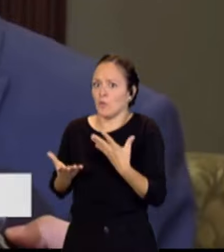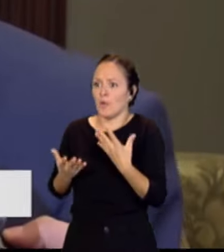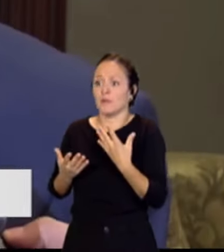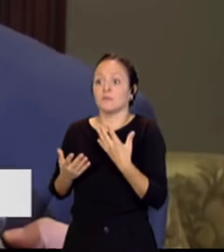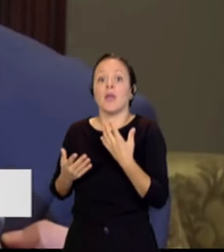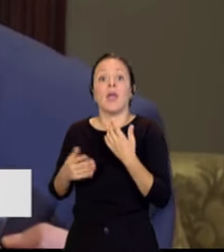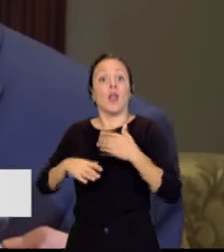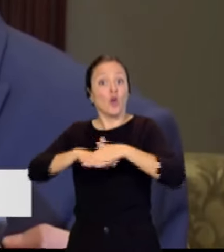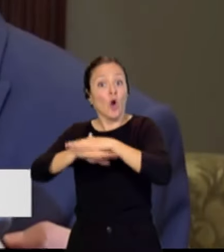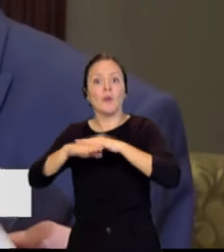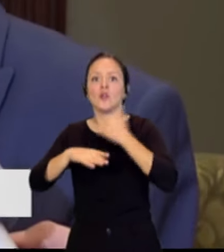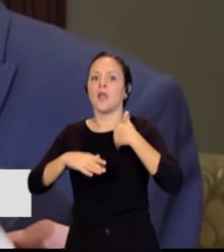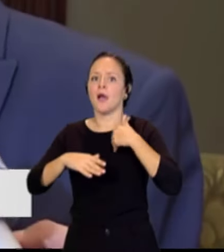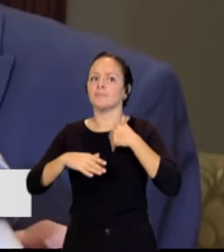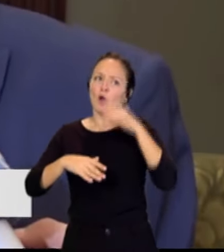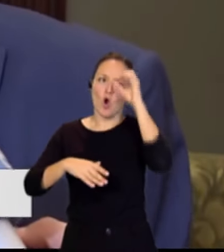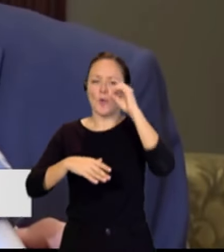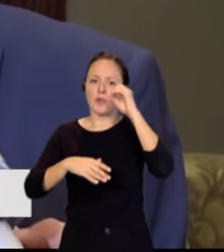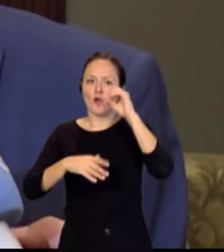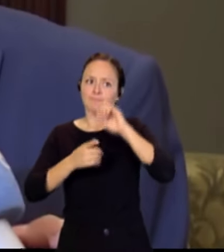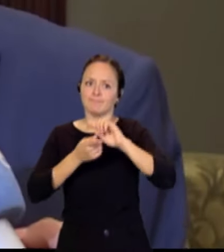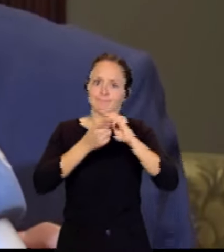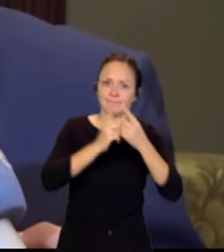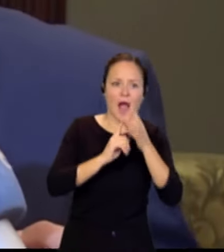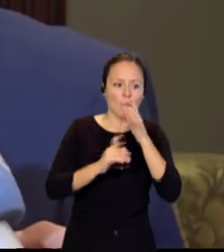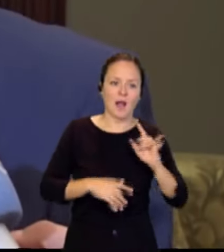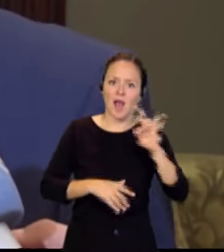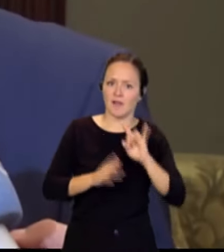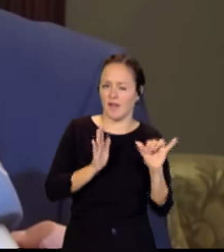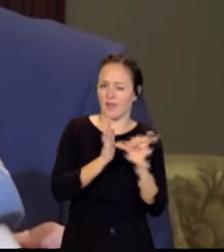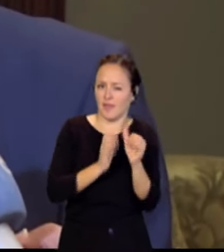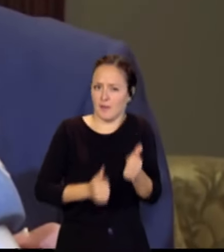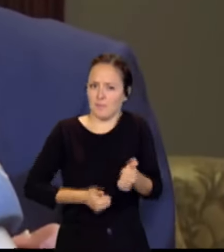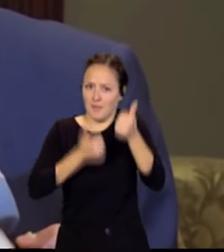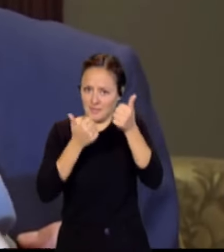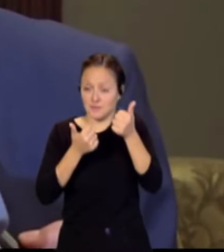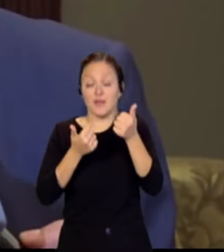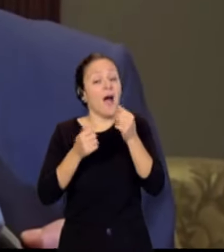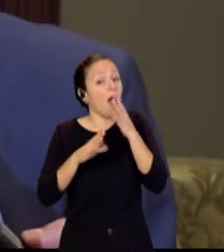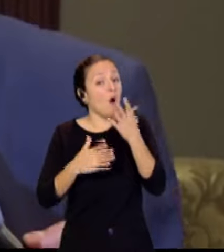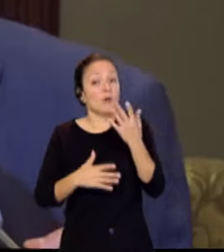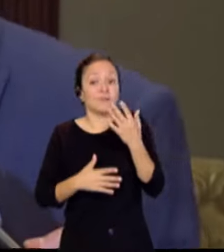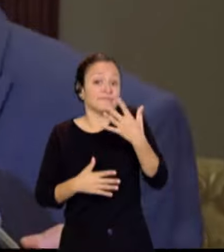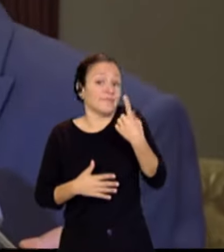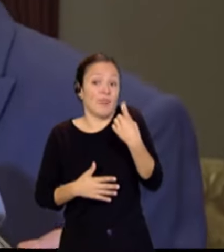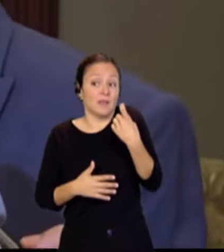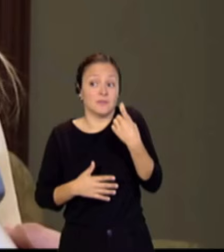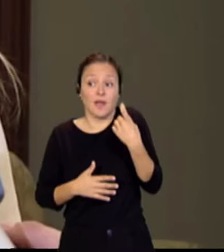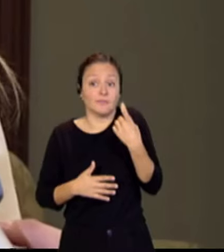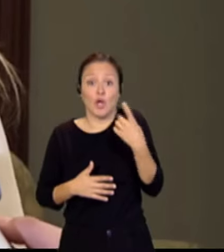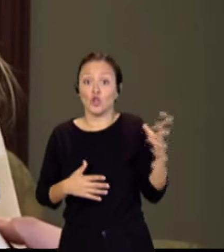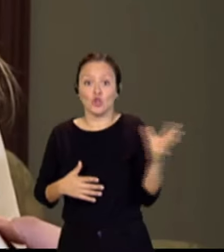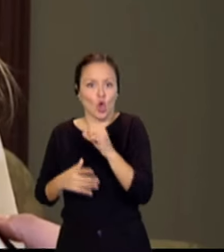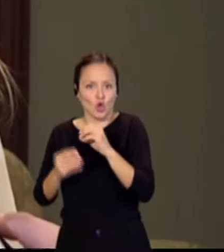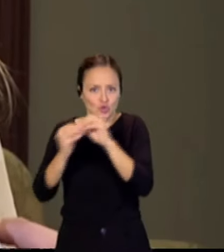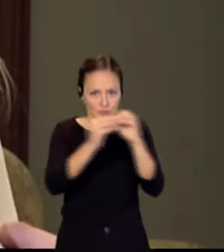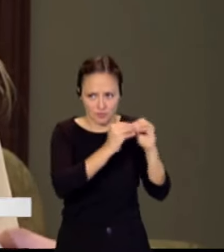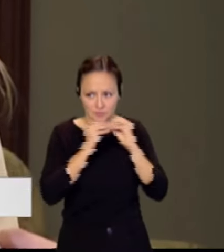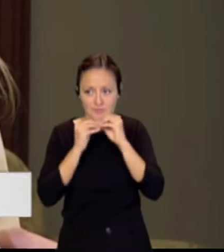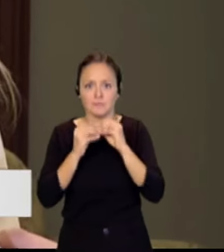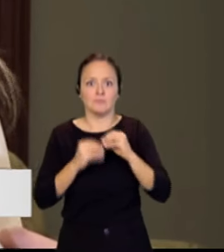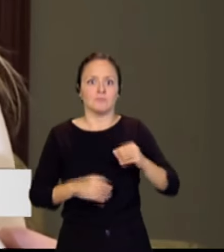hacia una posición más cercana a la posición de canari y ahora queda efectivamente que todas las estrellas queden conjugadas Estamos contentos